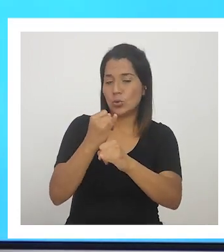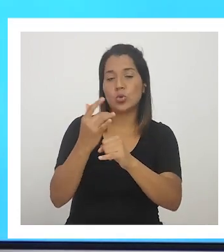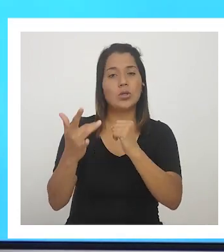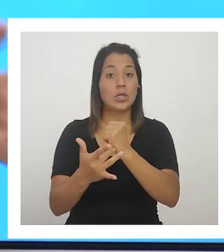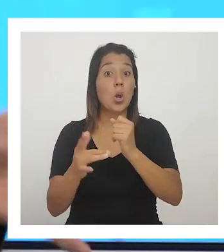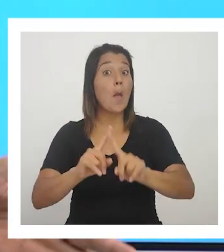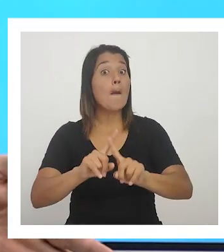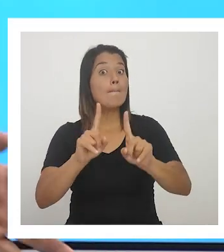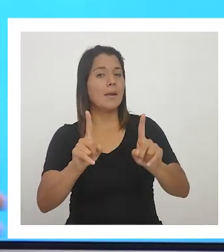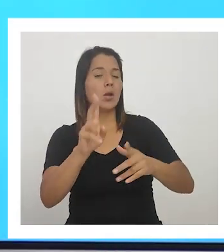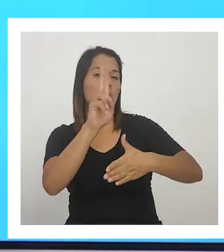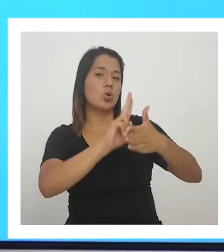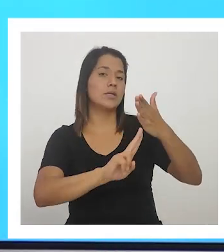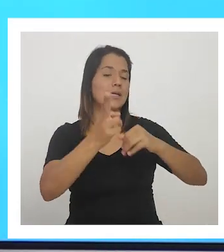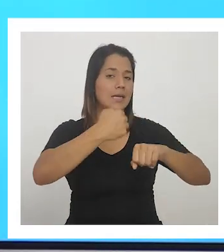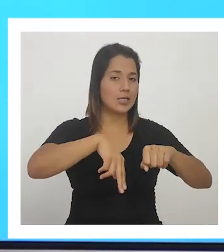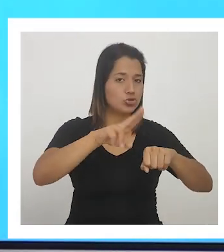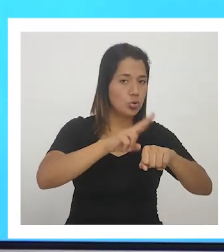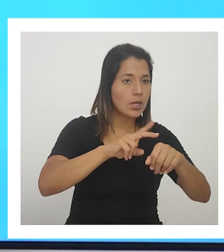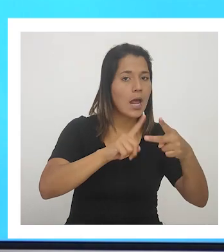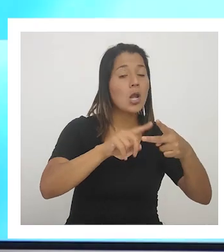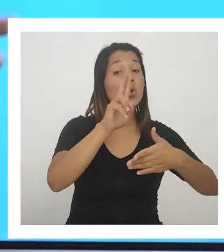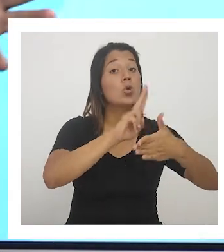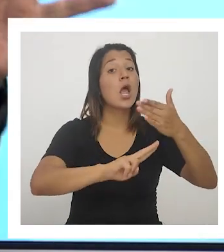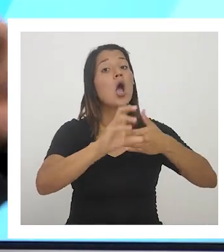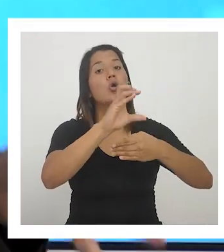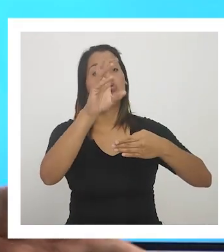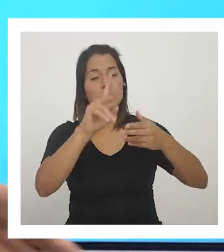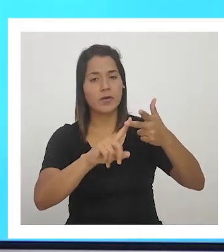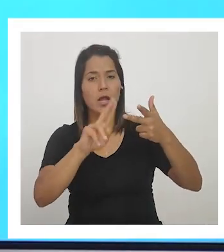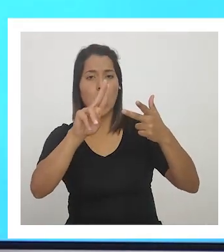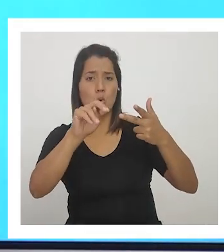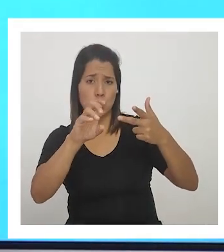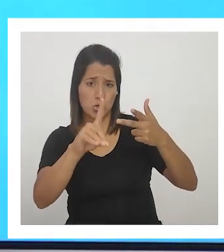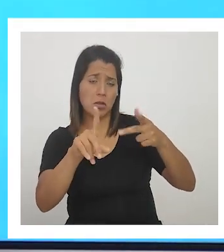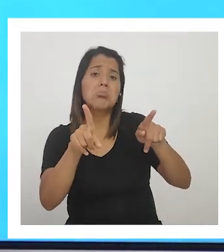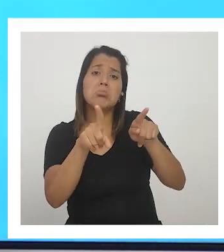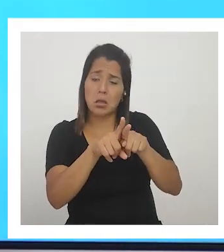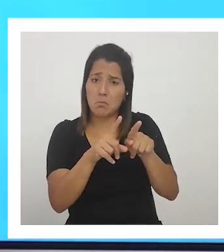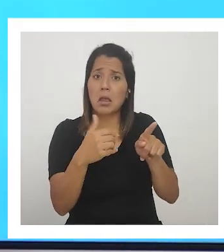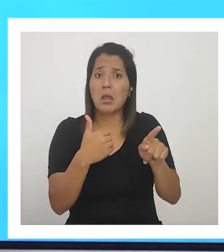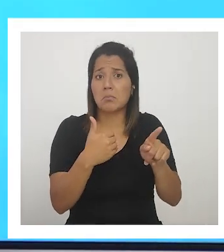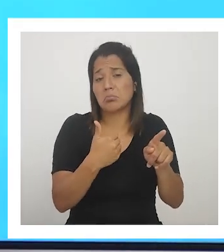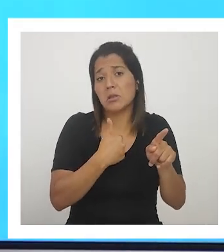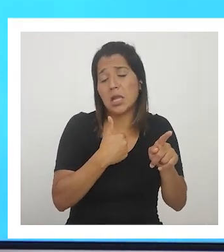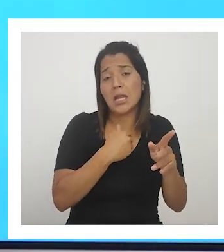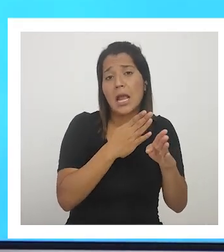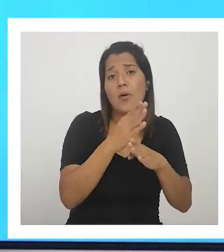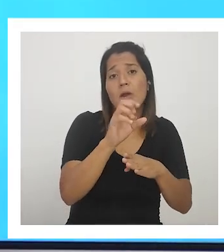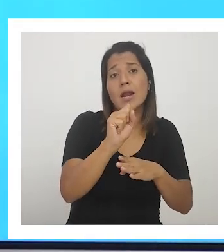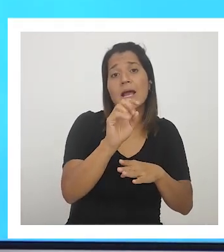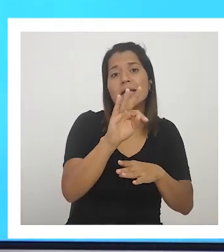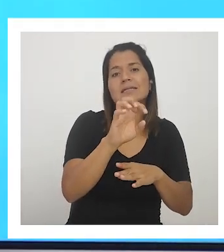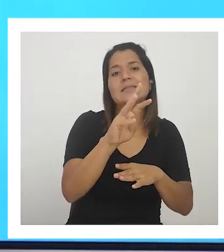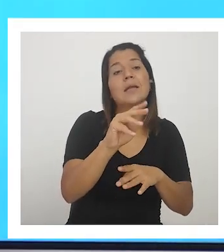Nacional, la Universidad de Costa Rica y la UNED también estén posicionadas pero probablemente no